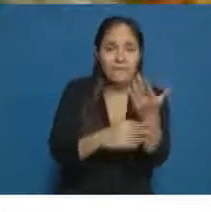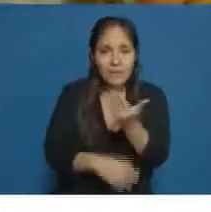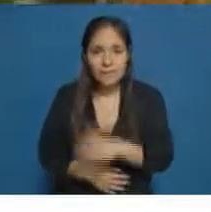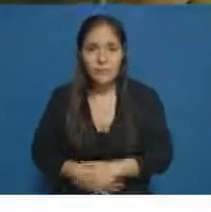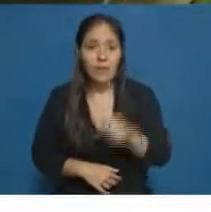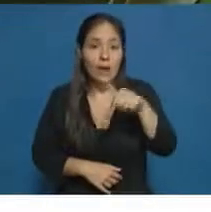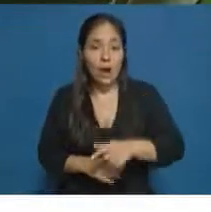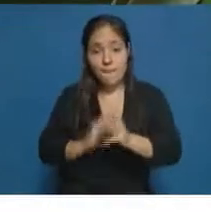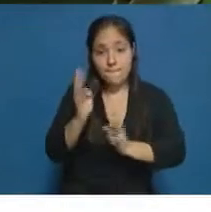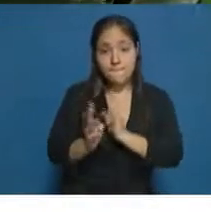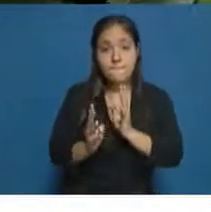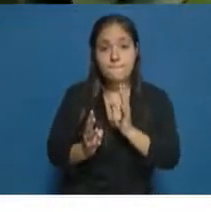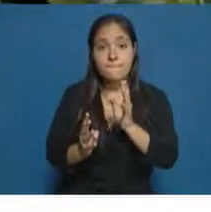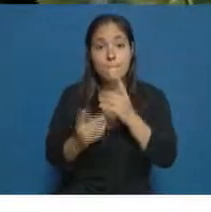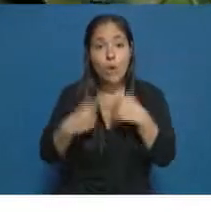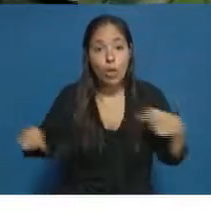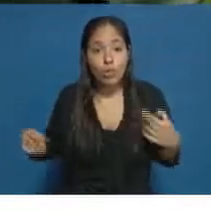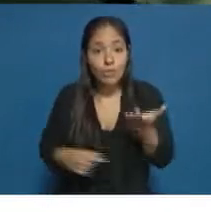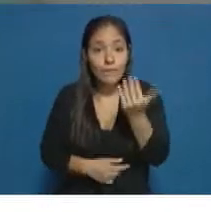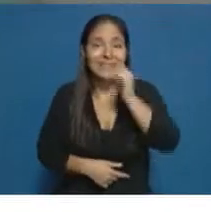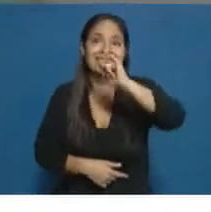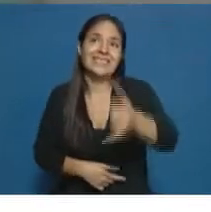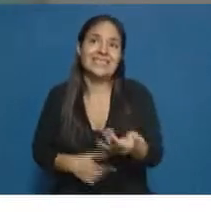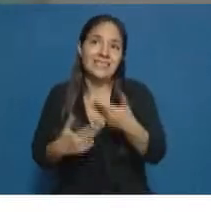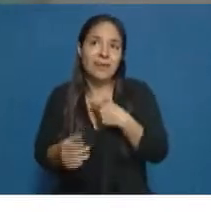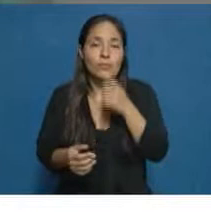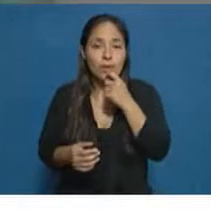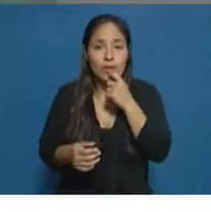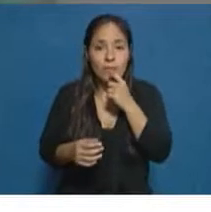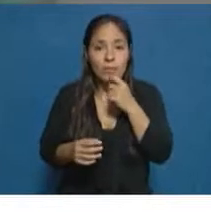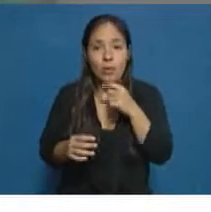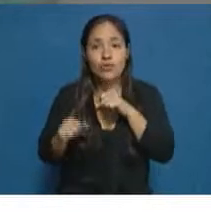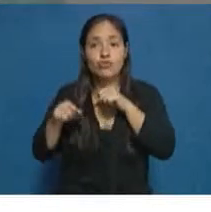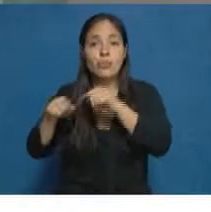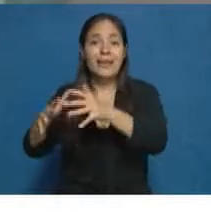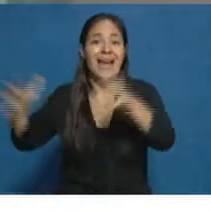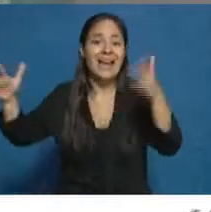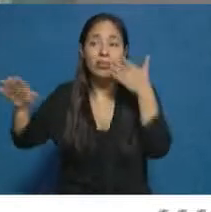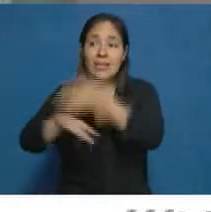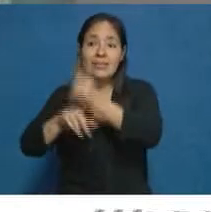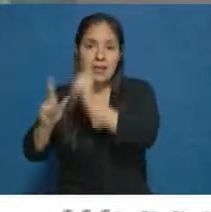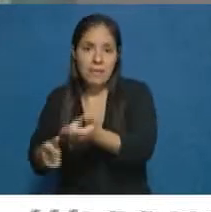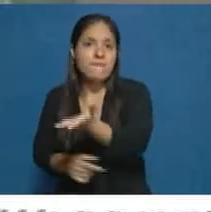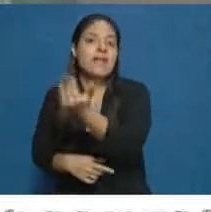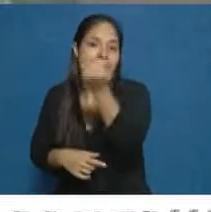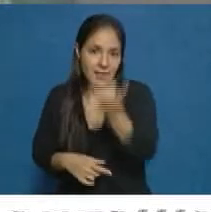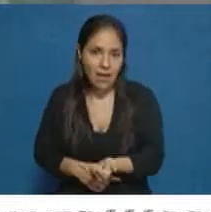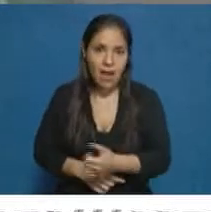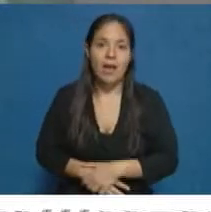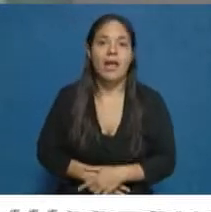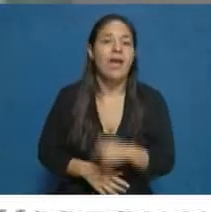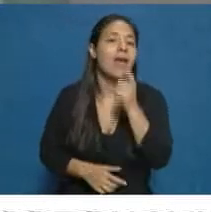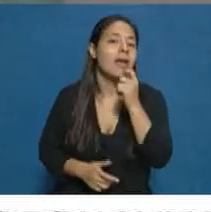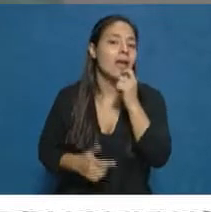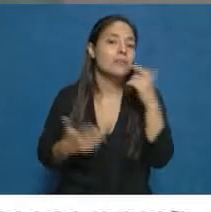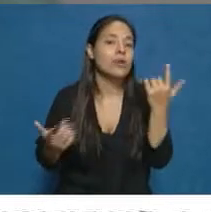acá en el almacén? Sí, seguro. Vas a un mayorista y hay faltantes. ¿De qué? ¿Qué está faltando? Y suponte todo